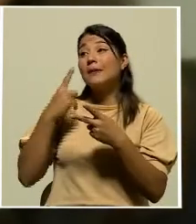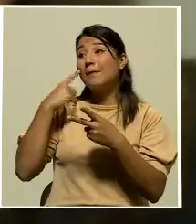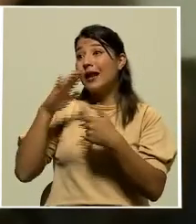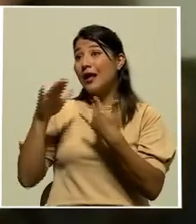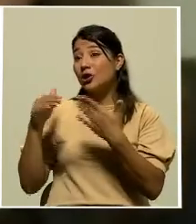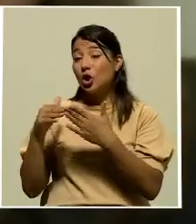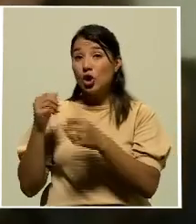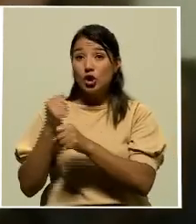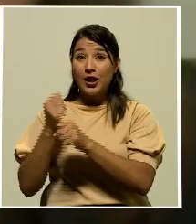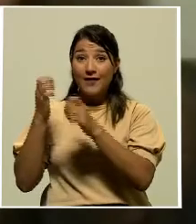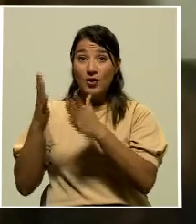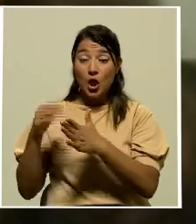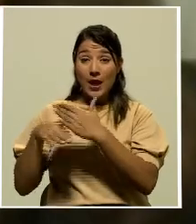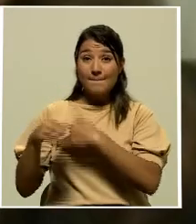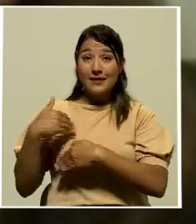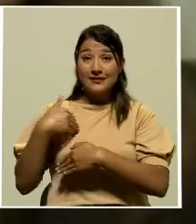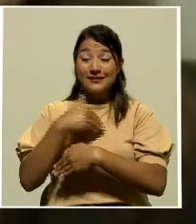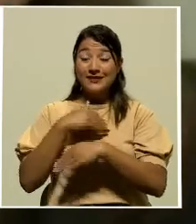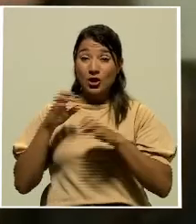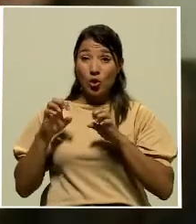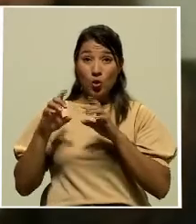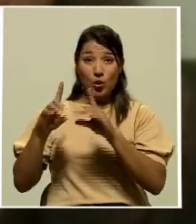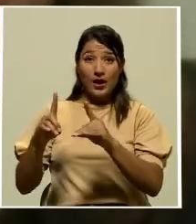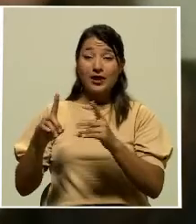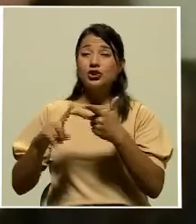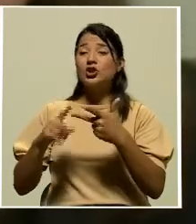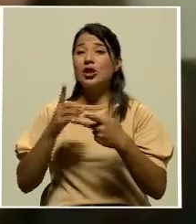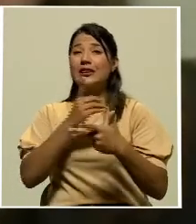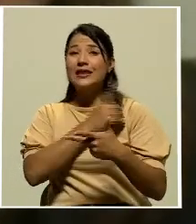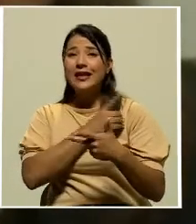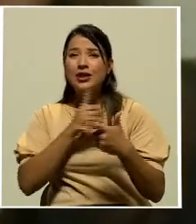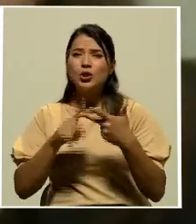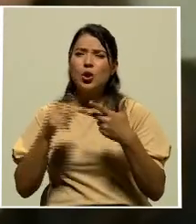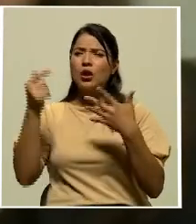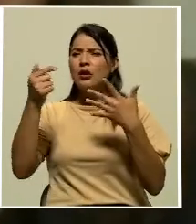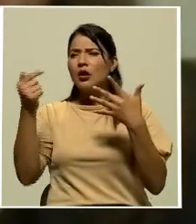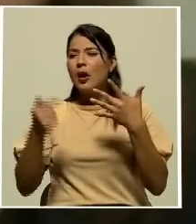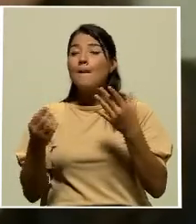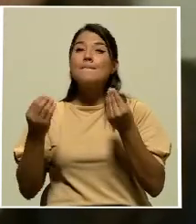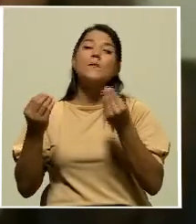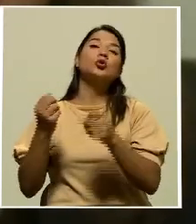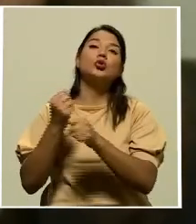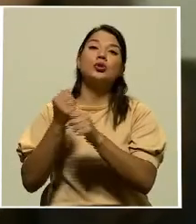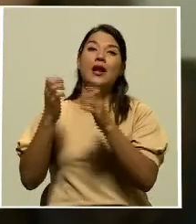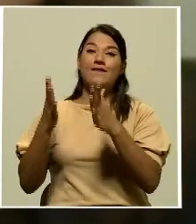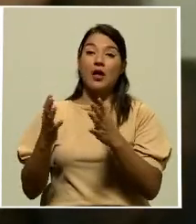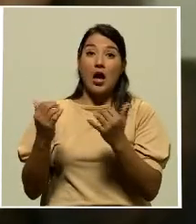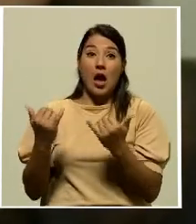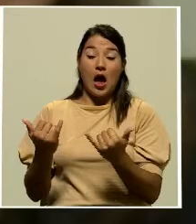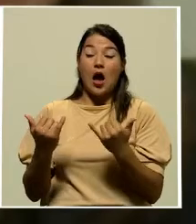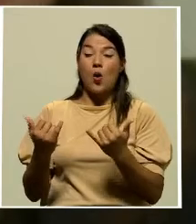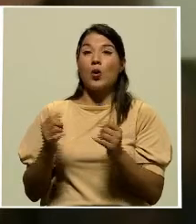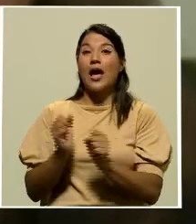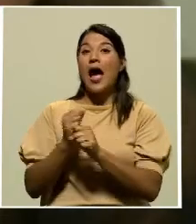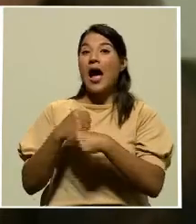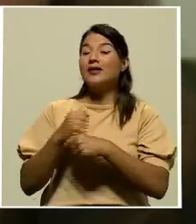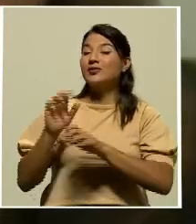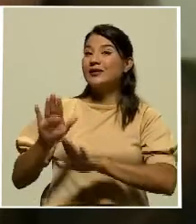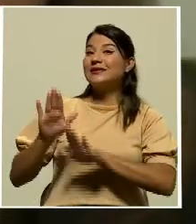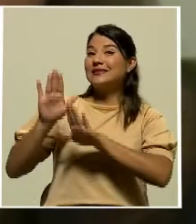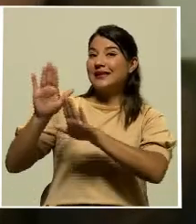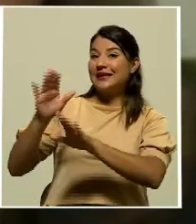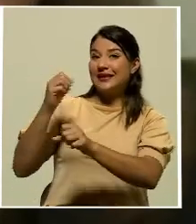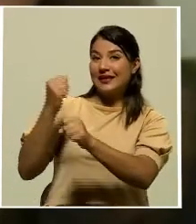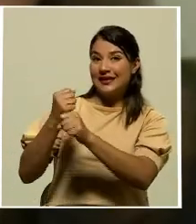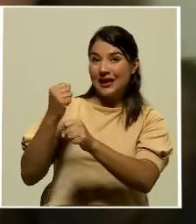profesoras, personal de educación, los directores. Hay mucho trabajo que están ahora haciendo. Un agradecimiento